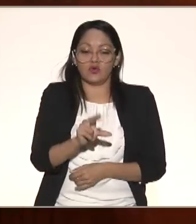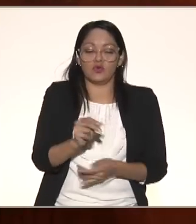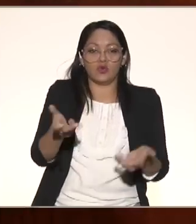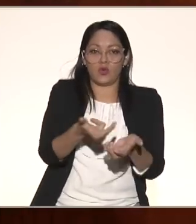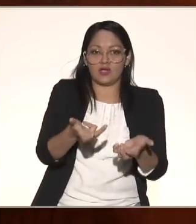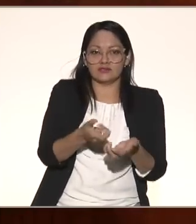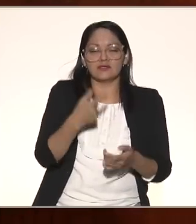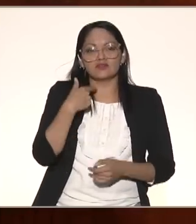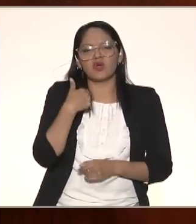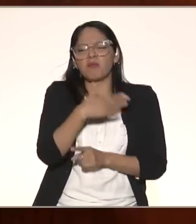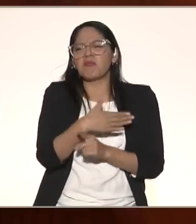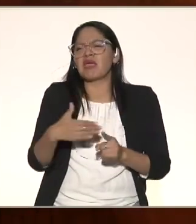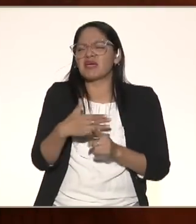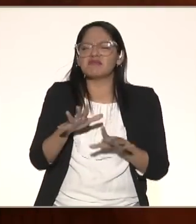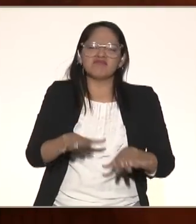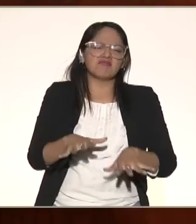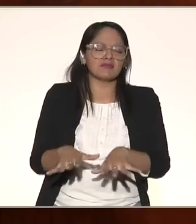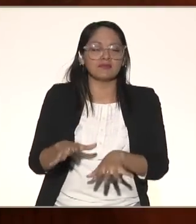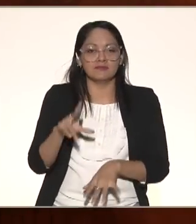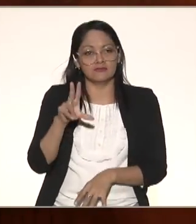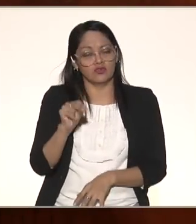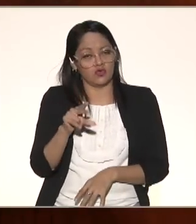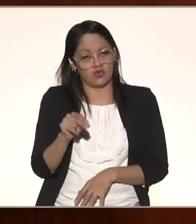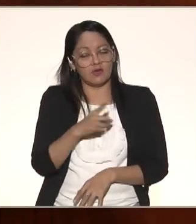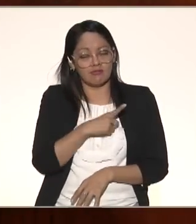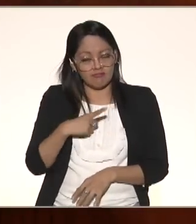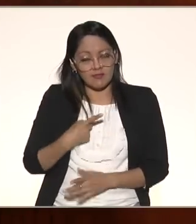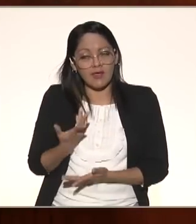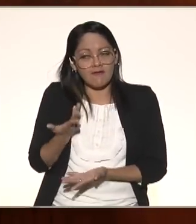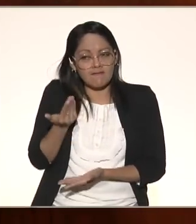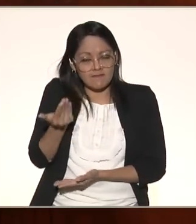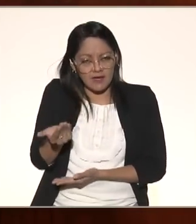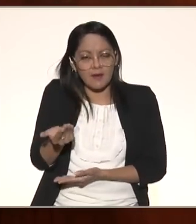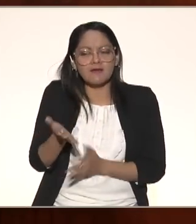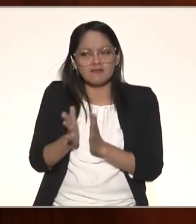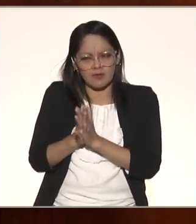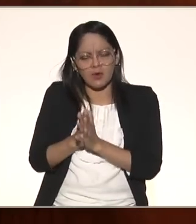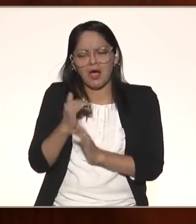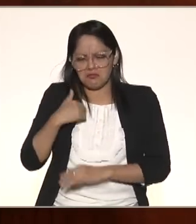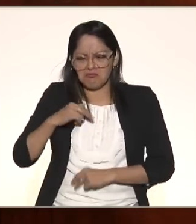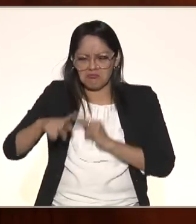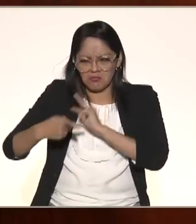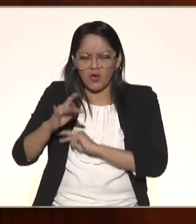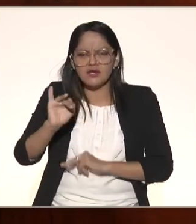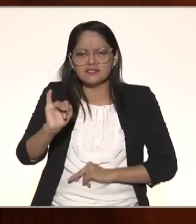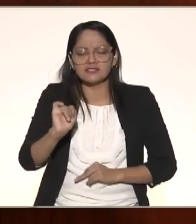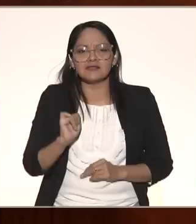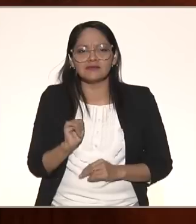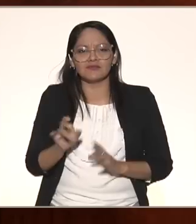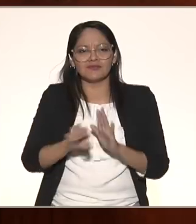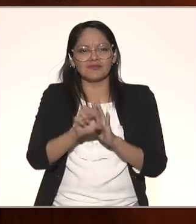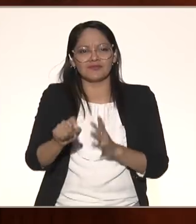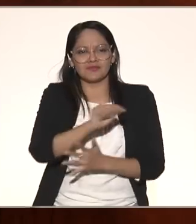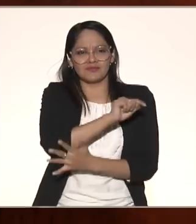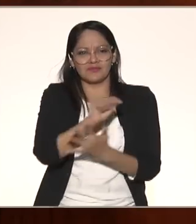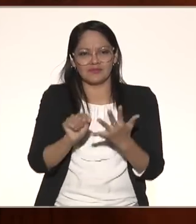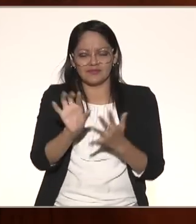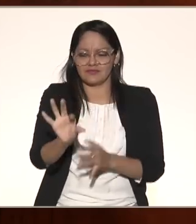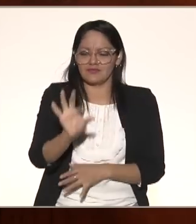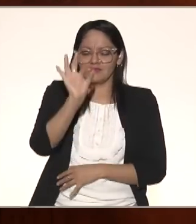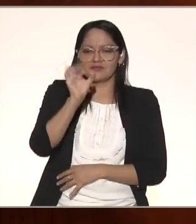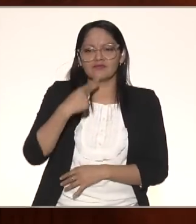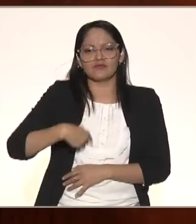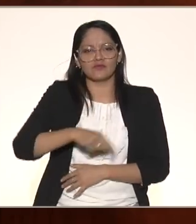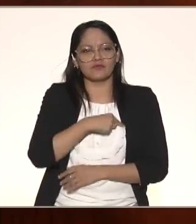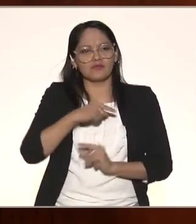puedo hacer a medias, sin embargo, es un elemento, pues, como para resumirlo, es un elemento donde nosotros podemos